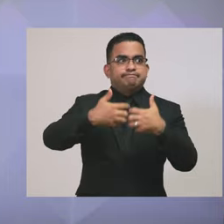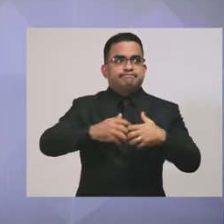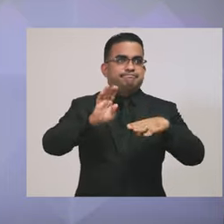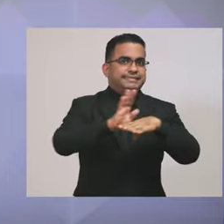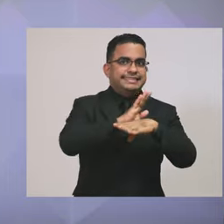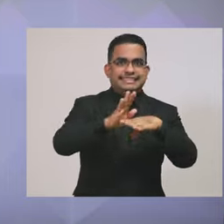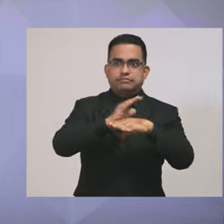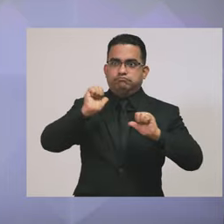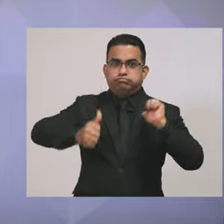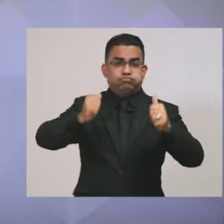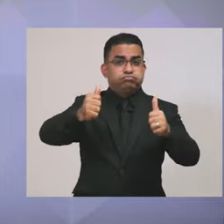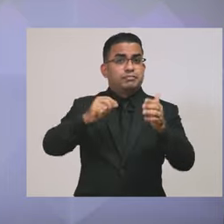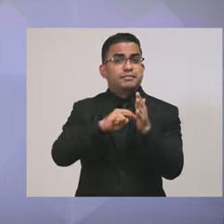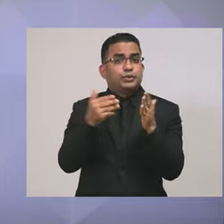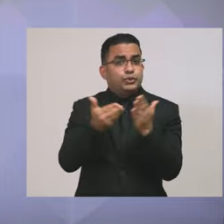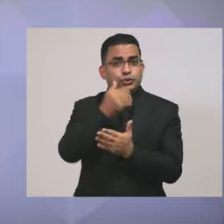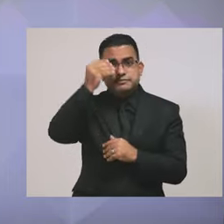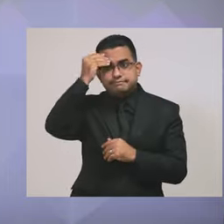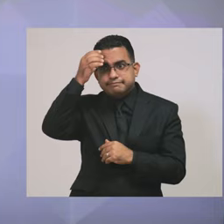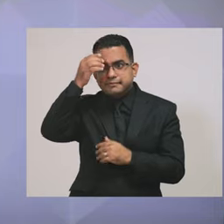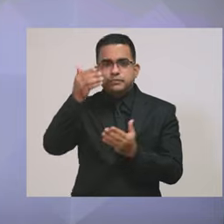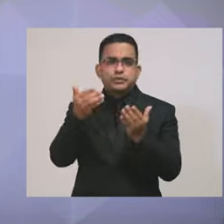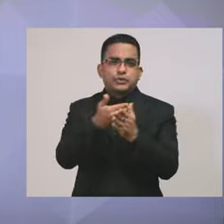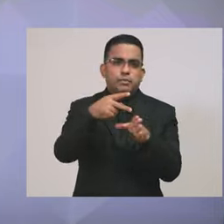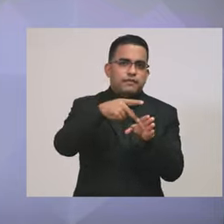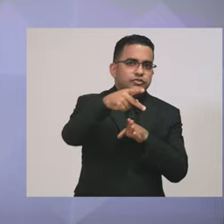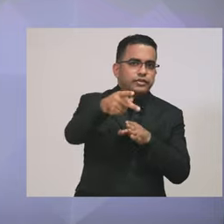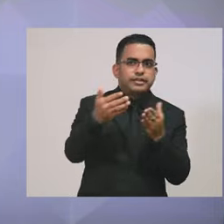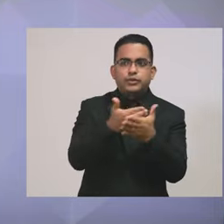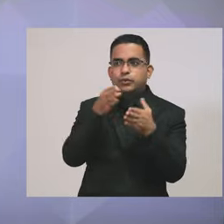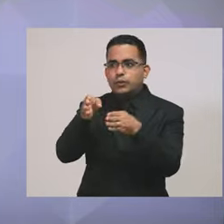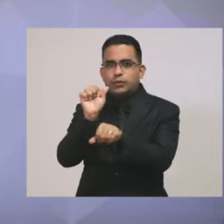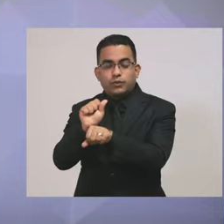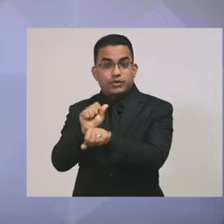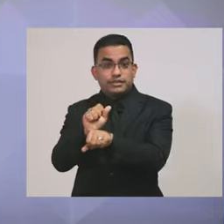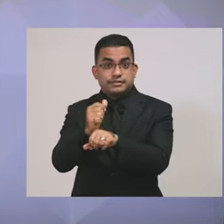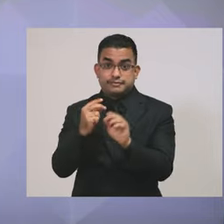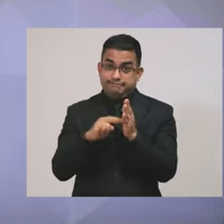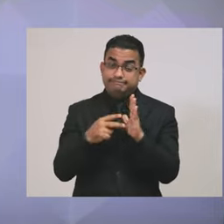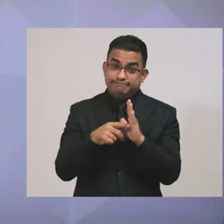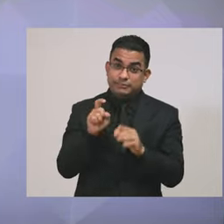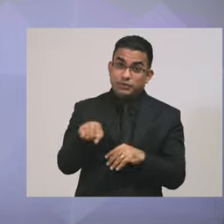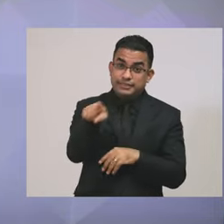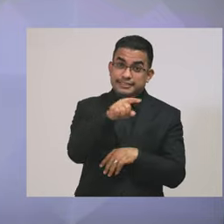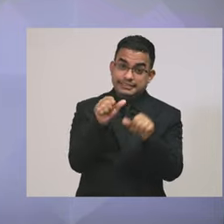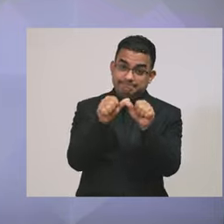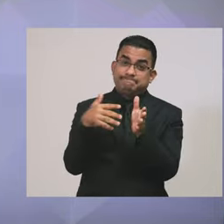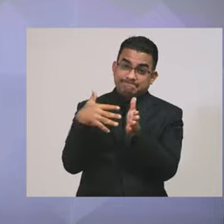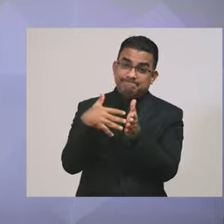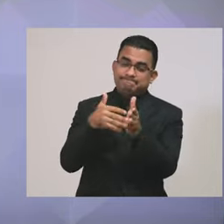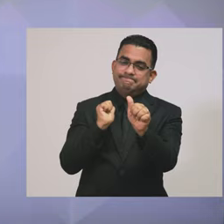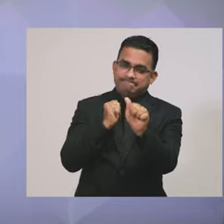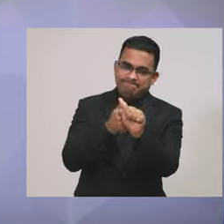cuarta revolución industrial habrá nuevos conocimientos profesiones estilo de trabajo que